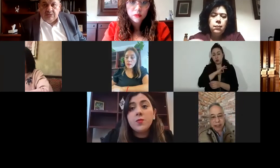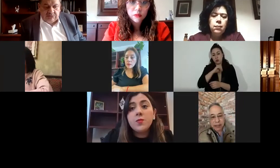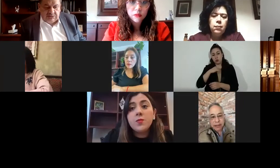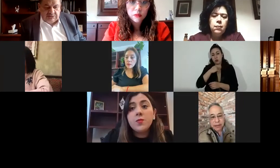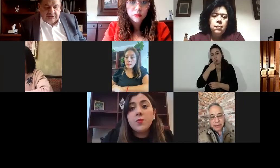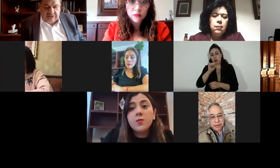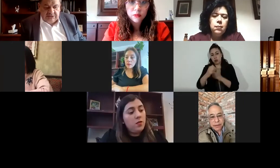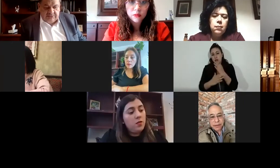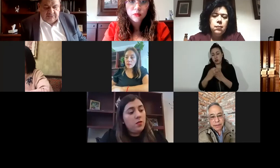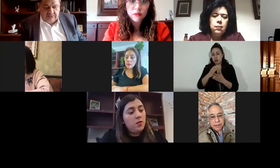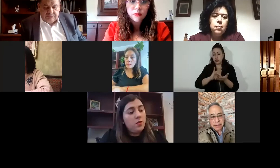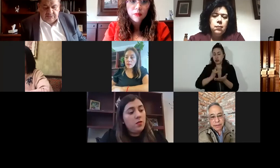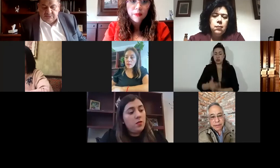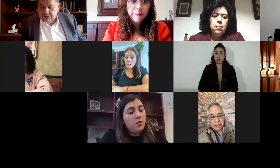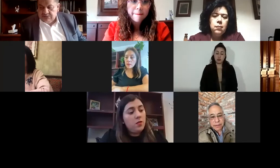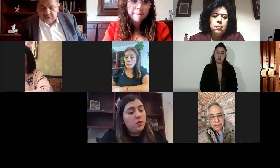presidente. Sí, gracias.